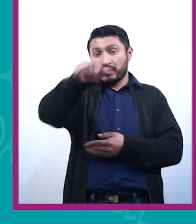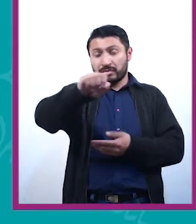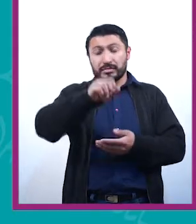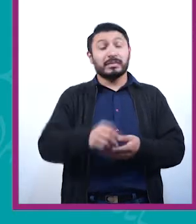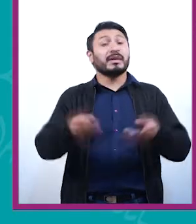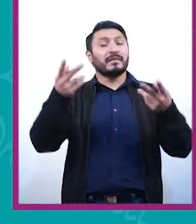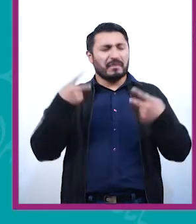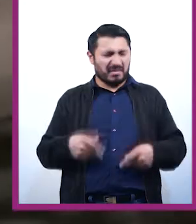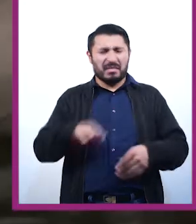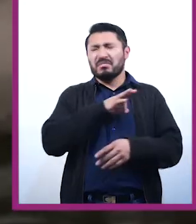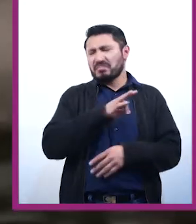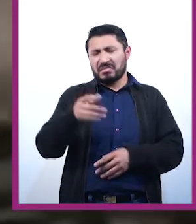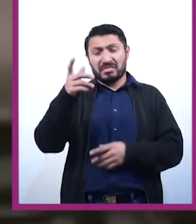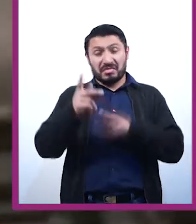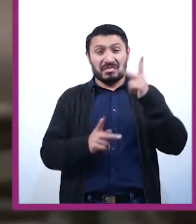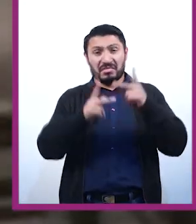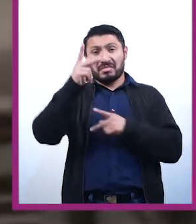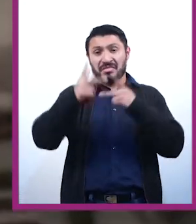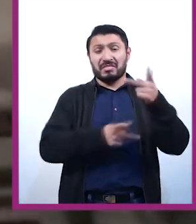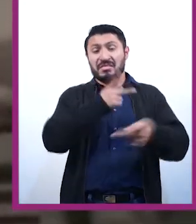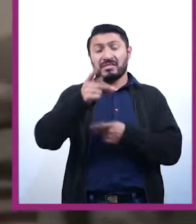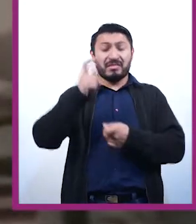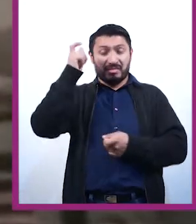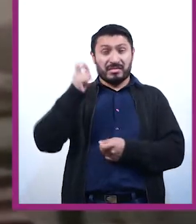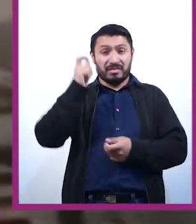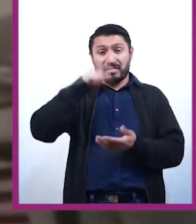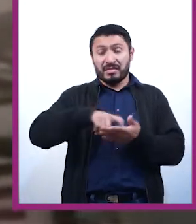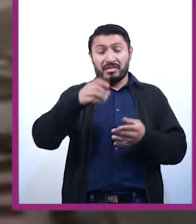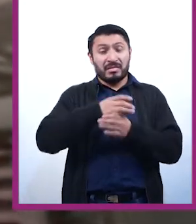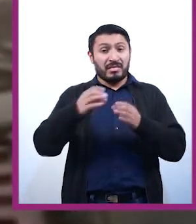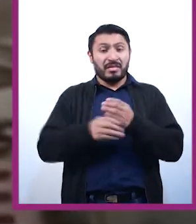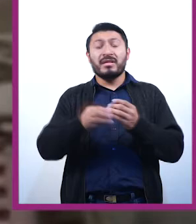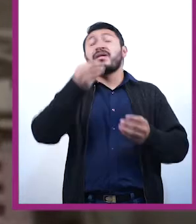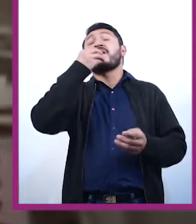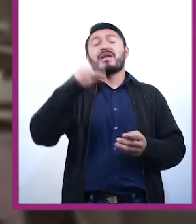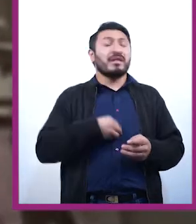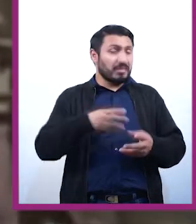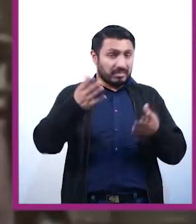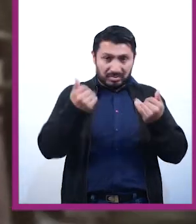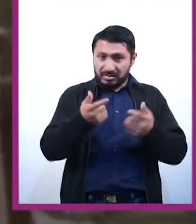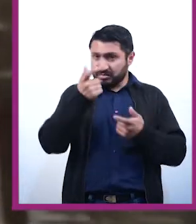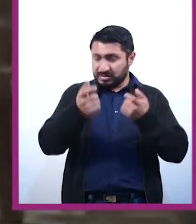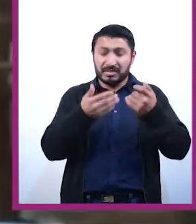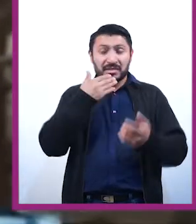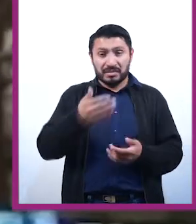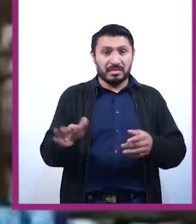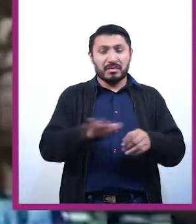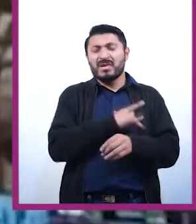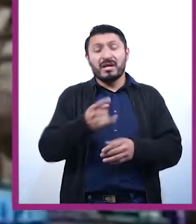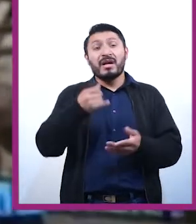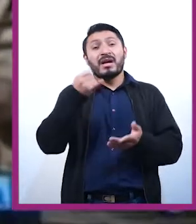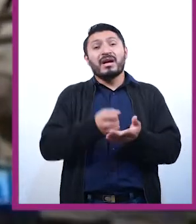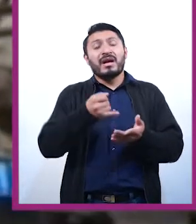después. Los ciudadanos podían obtener créditos para comprar acciones, aunque no tuvieran el dinero suficiente, pues los intereses